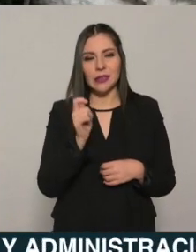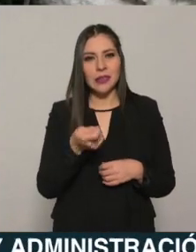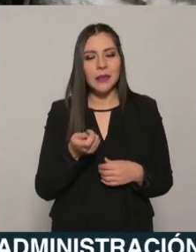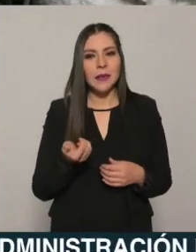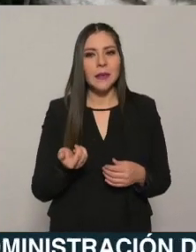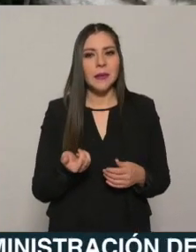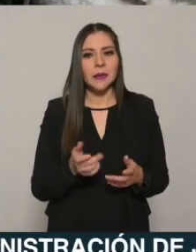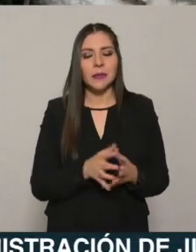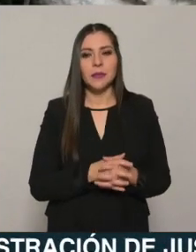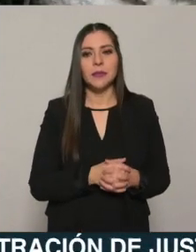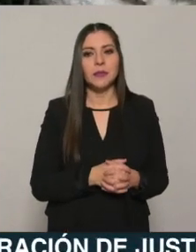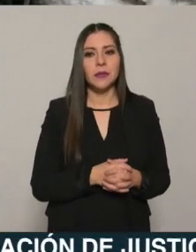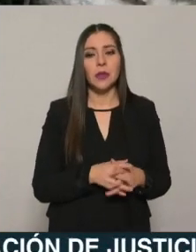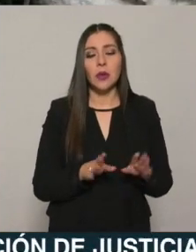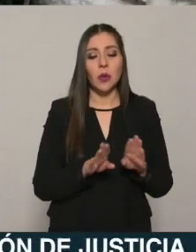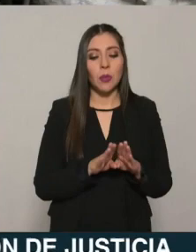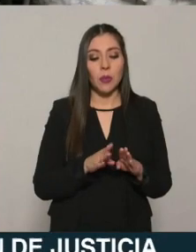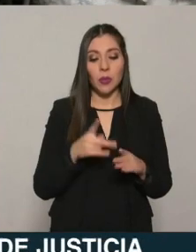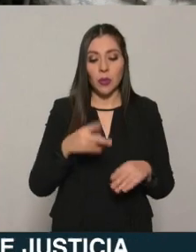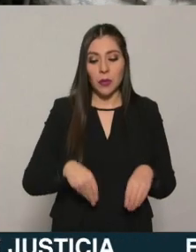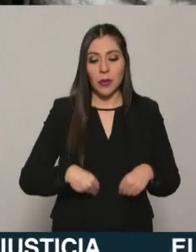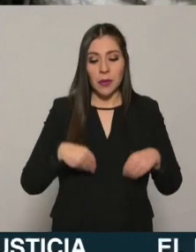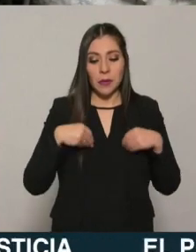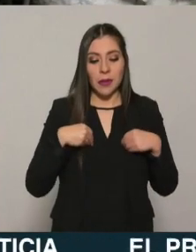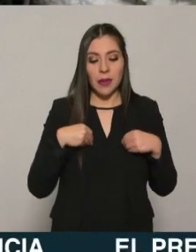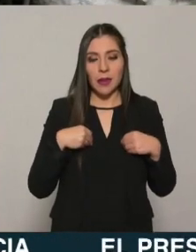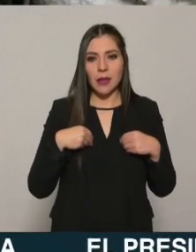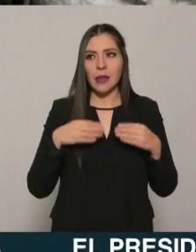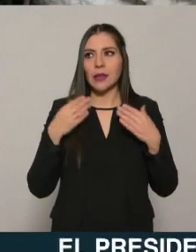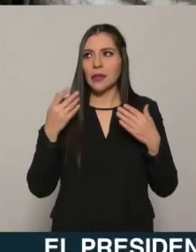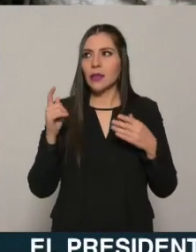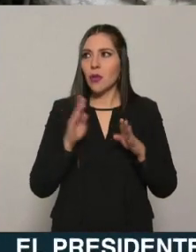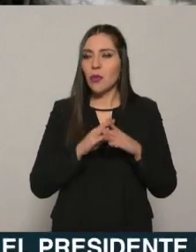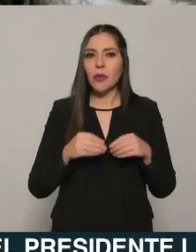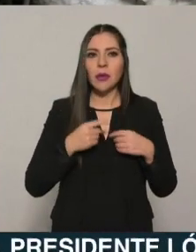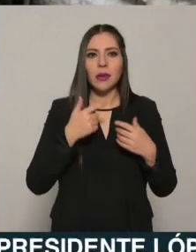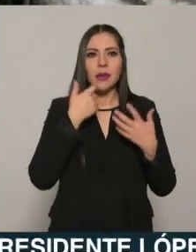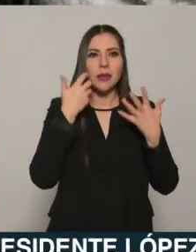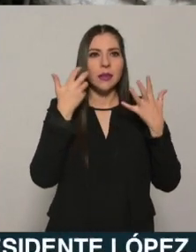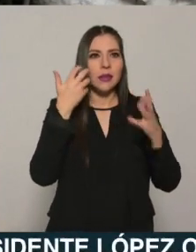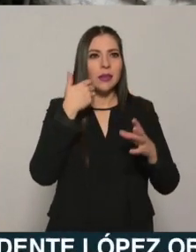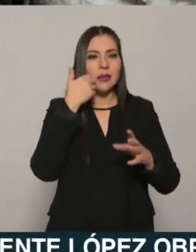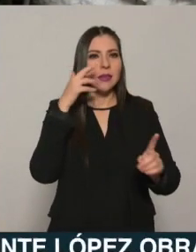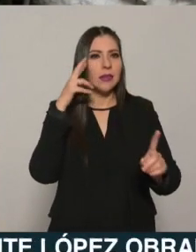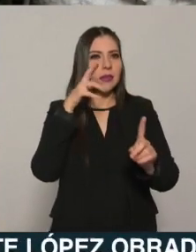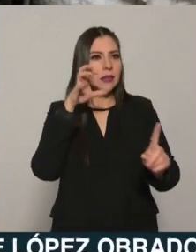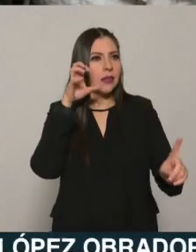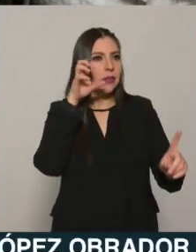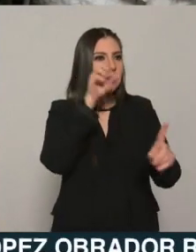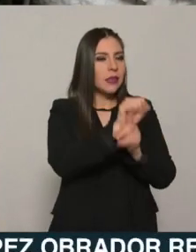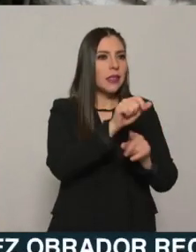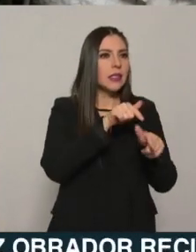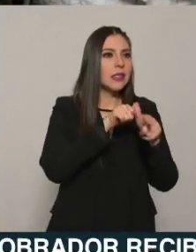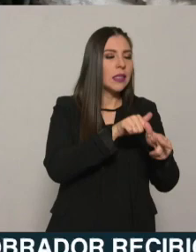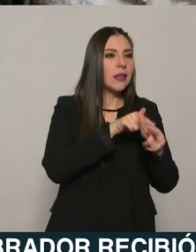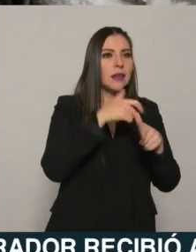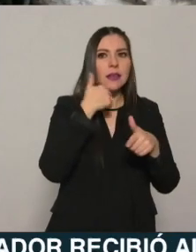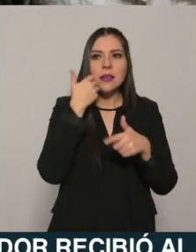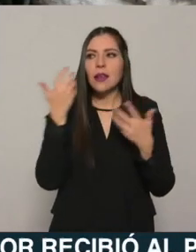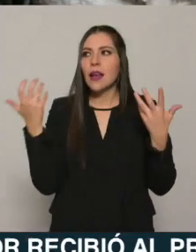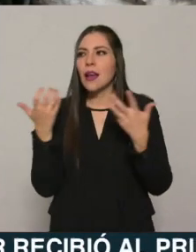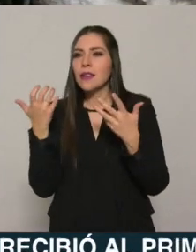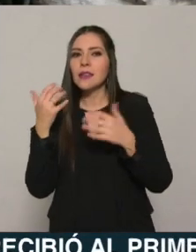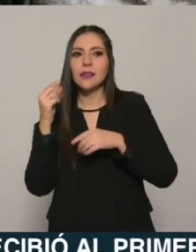pues la única forma de vivir la vida es planteándote retos y desafíos que te permitan continuar explorando tus límites